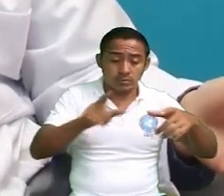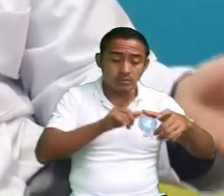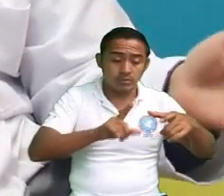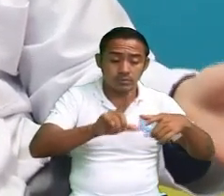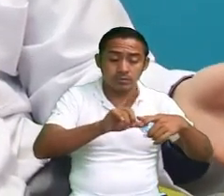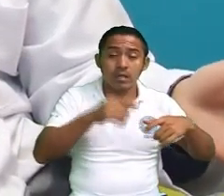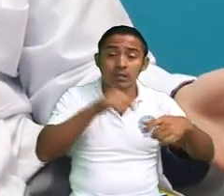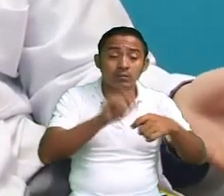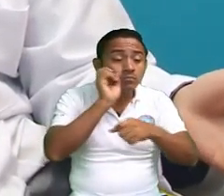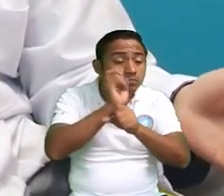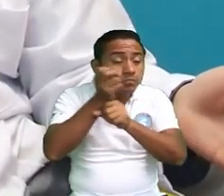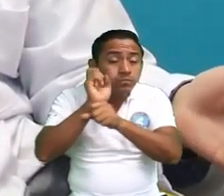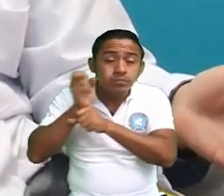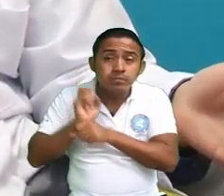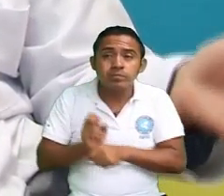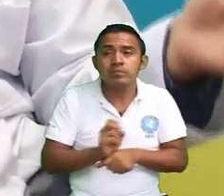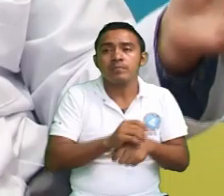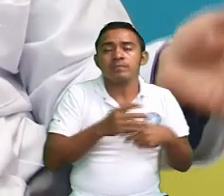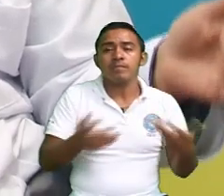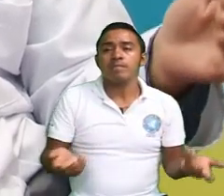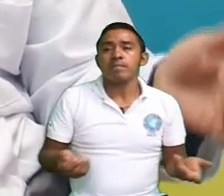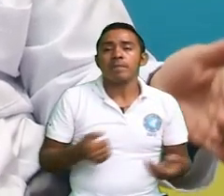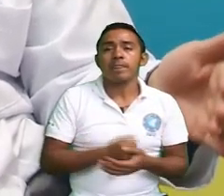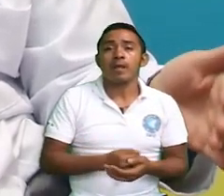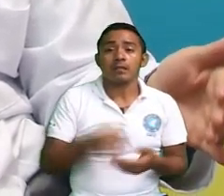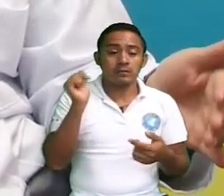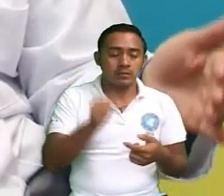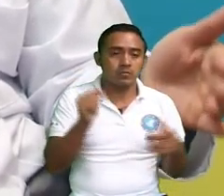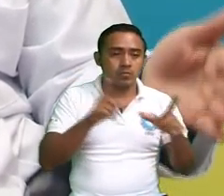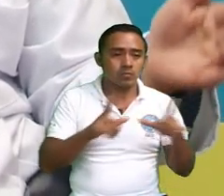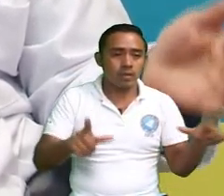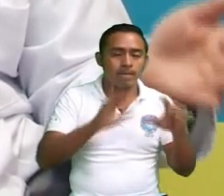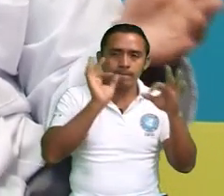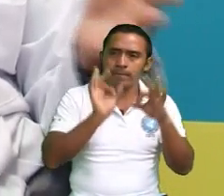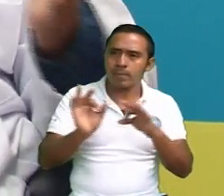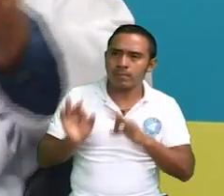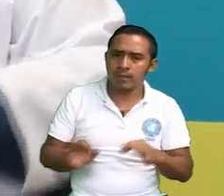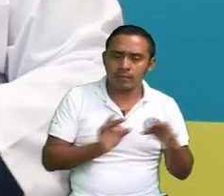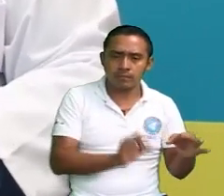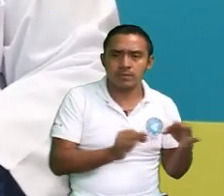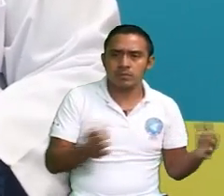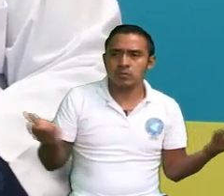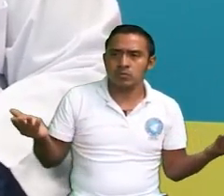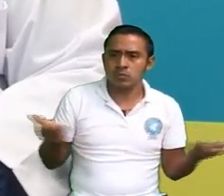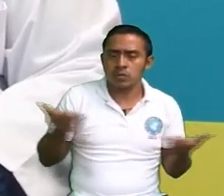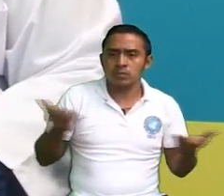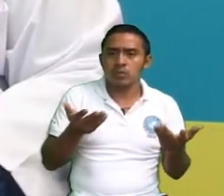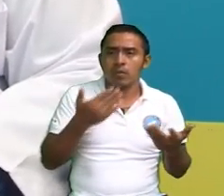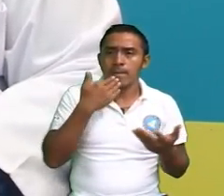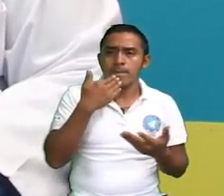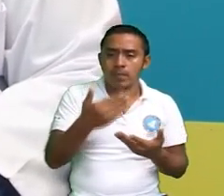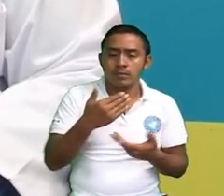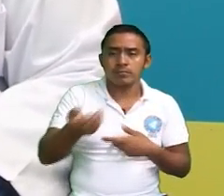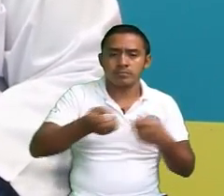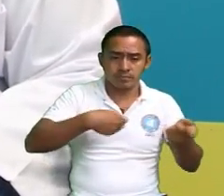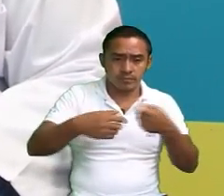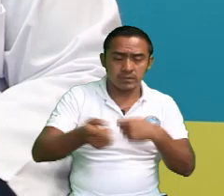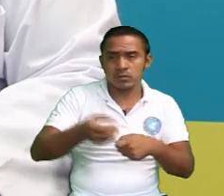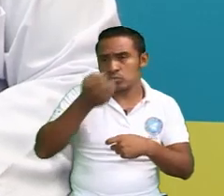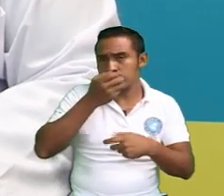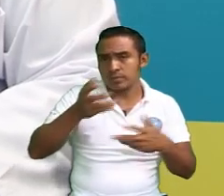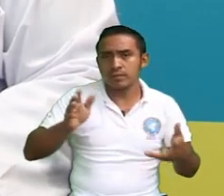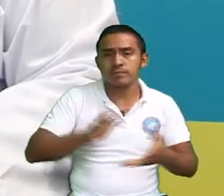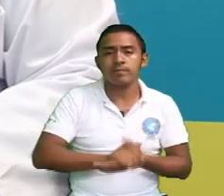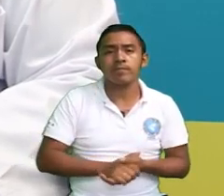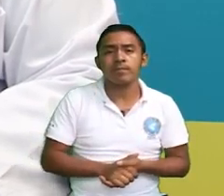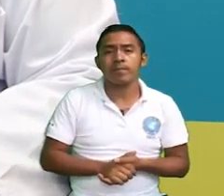vamos a estar supervisando los establecimientos y que estos cumplan con sus parámetros necesarios para que sean unos buenos distribuidores de alimentos para consumo